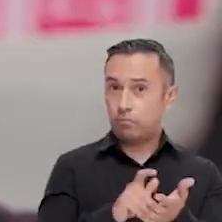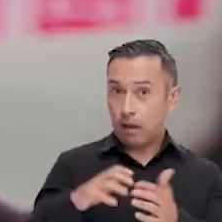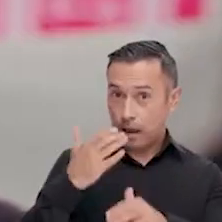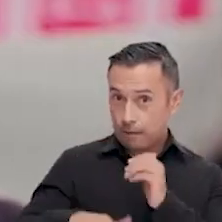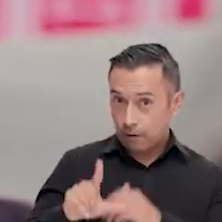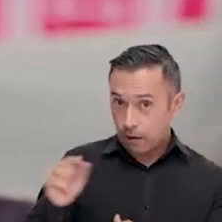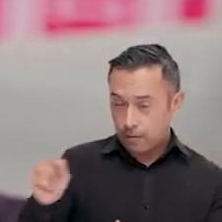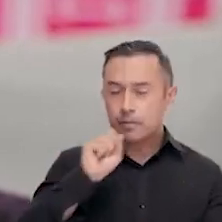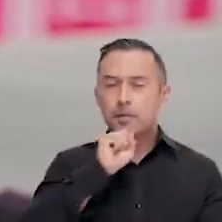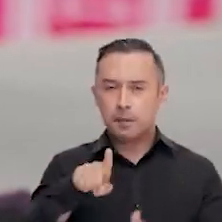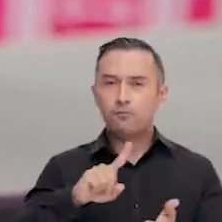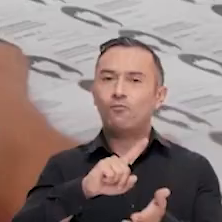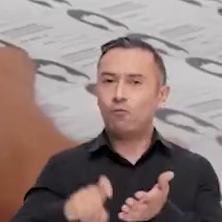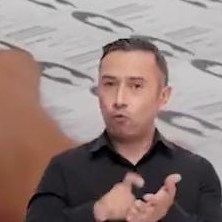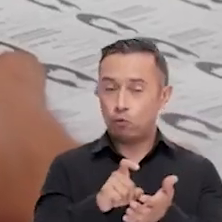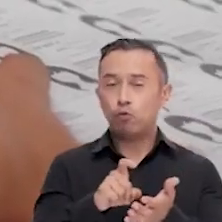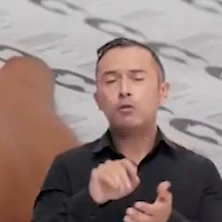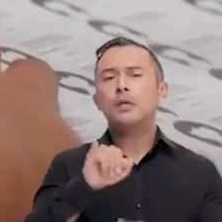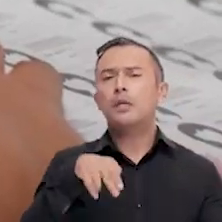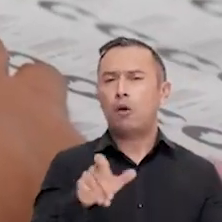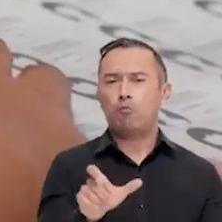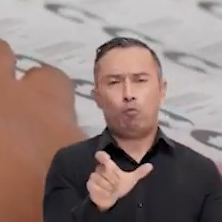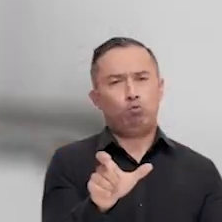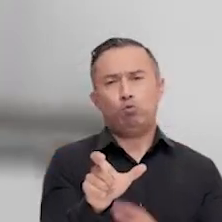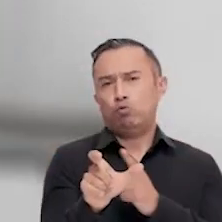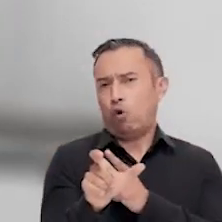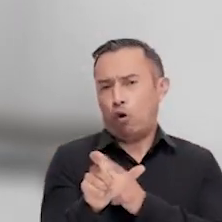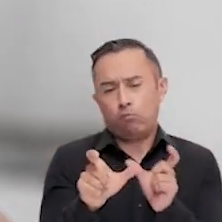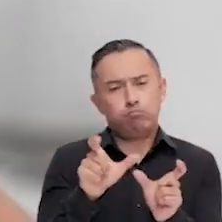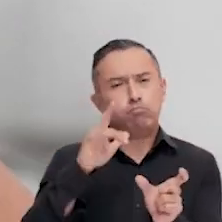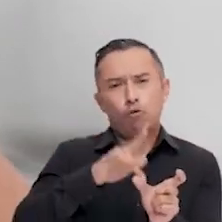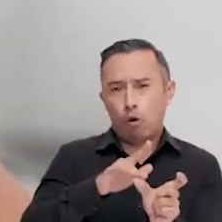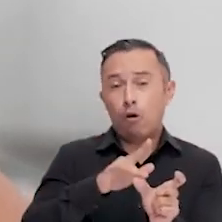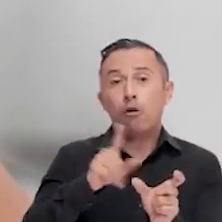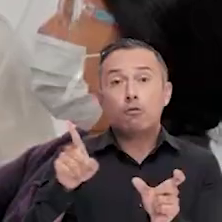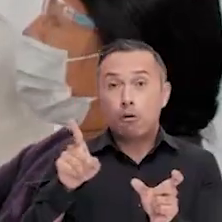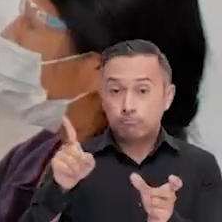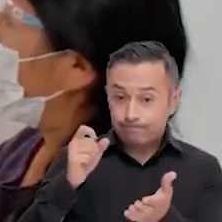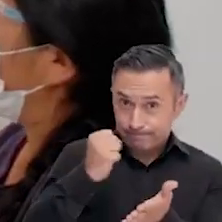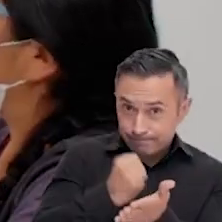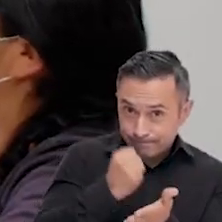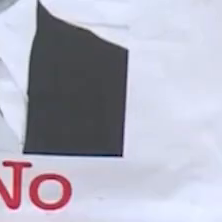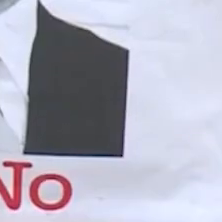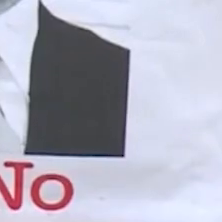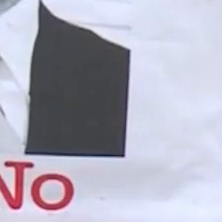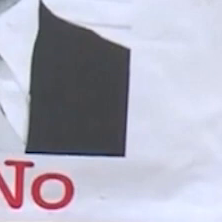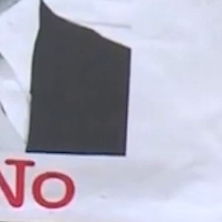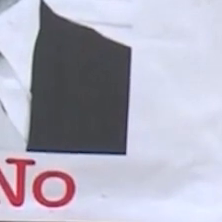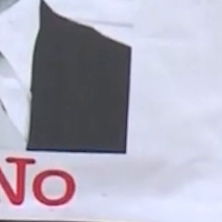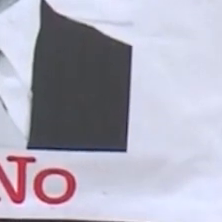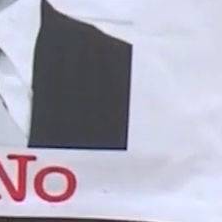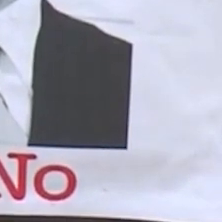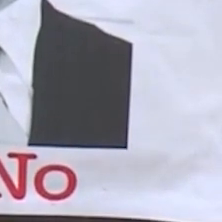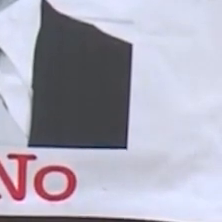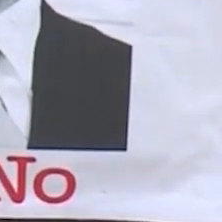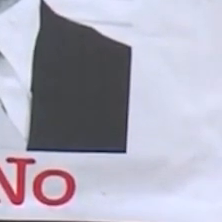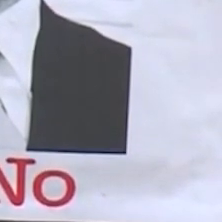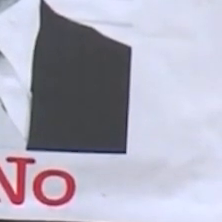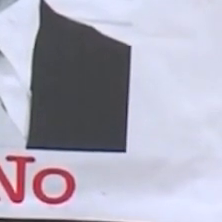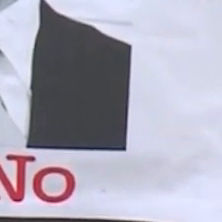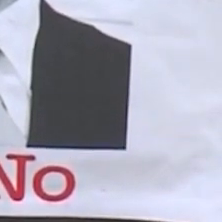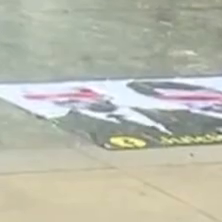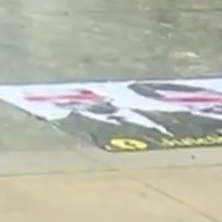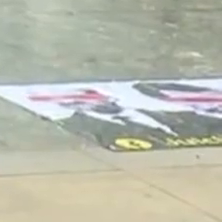377,606 mensajes promocionales. La consulta es la oportunidad de dar un grito fuerte y claro para aquellos que se sienten